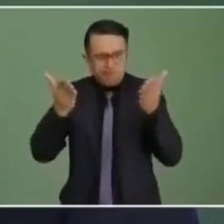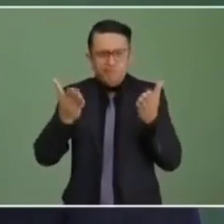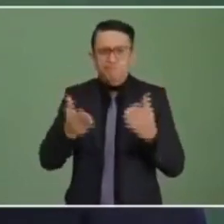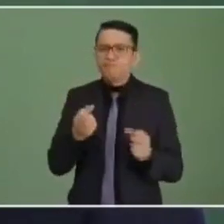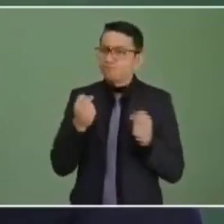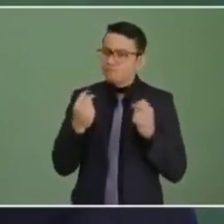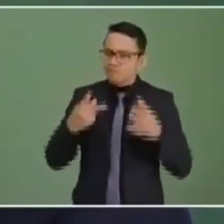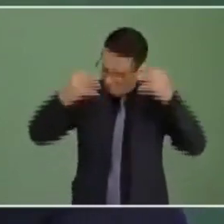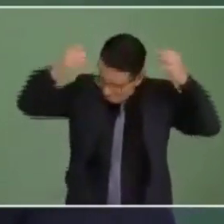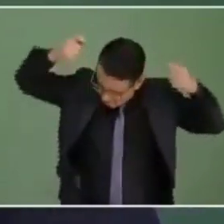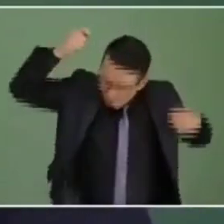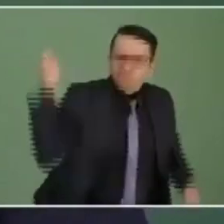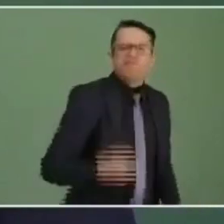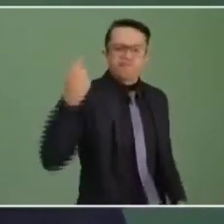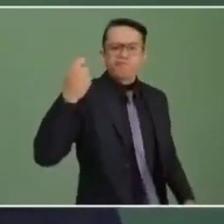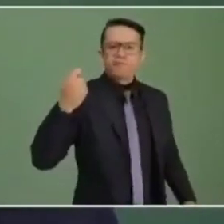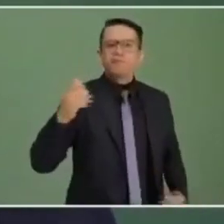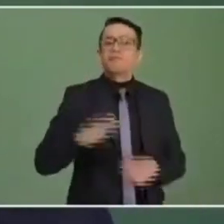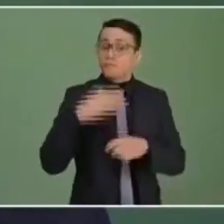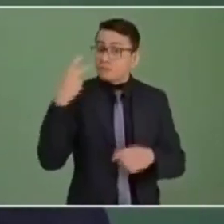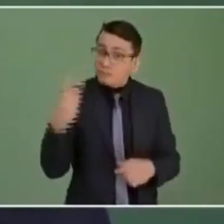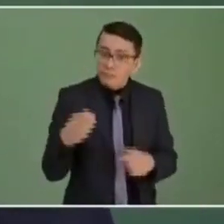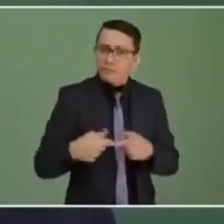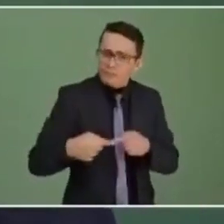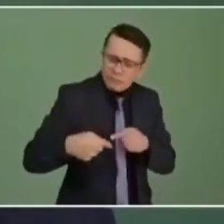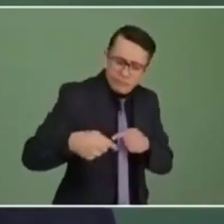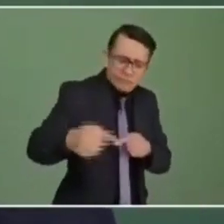se va a acabar con la corrupción y se va a acabar con la impunidad.